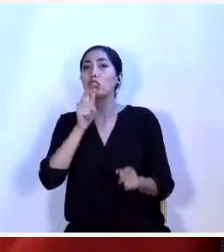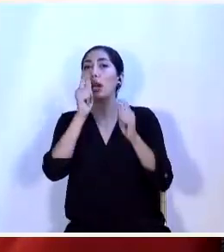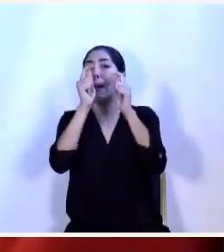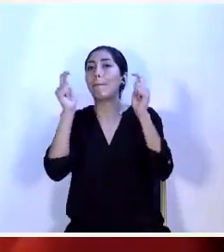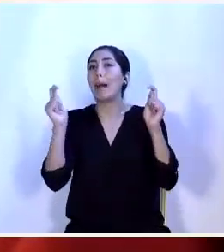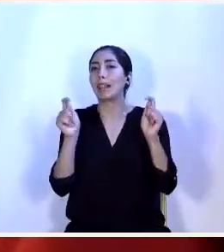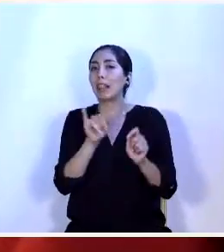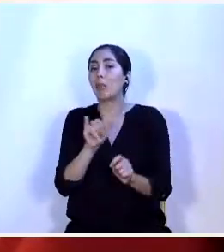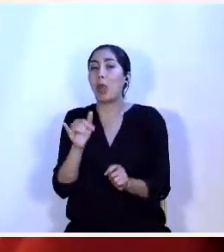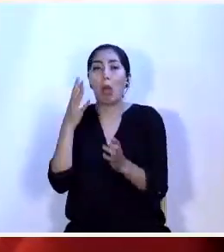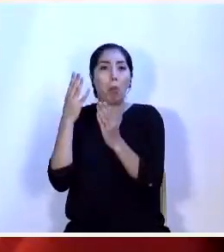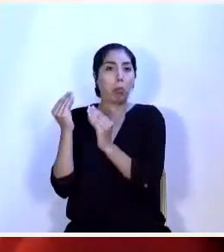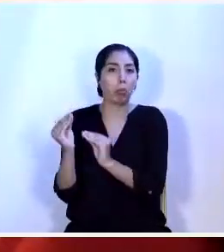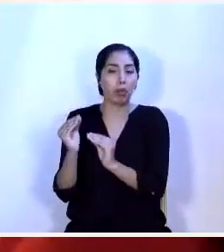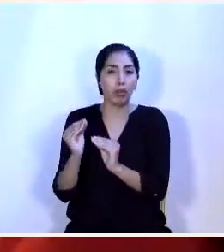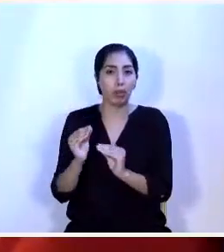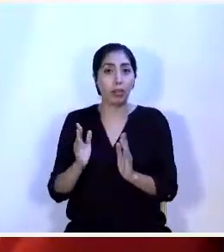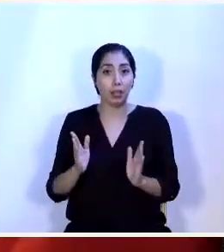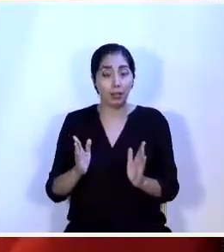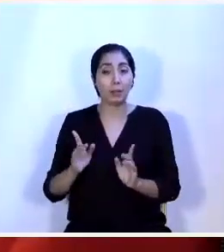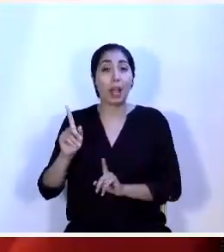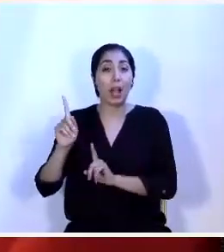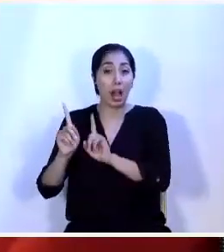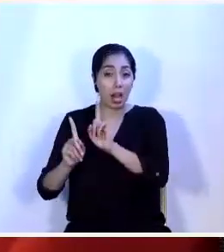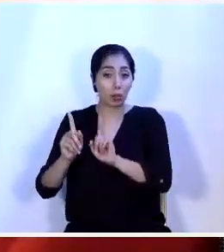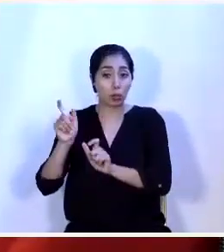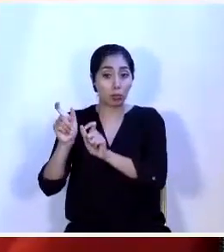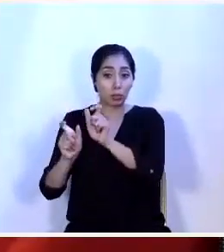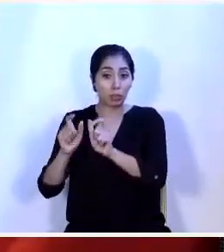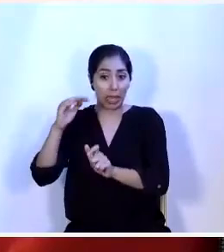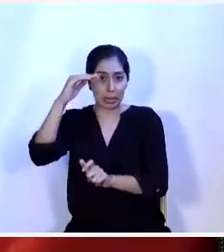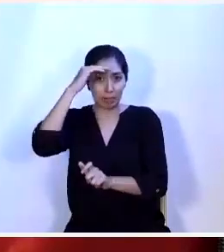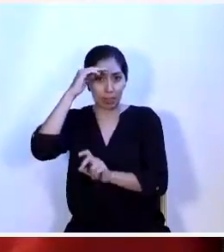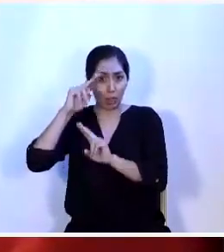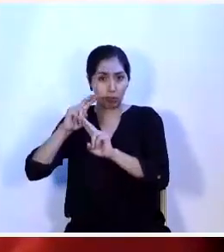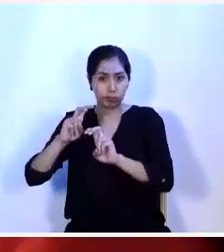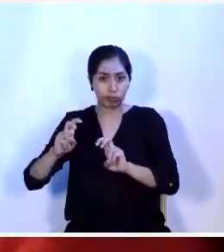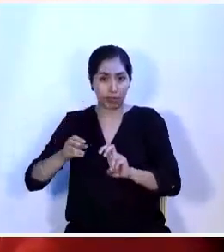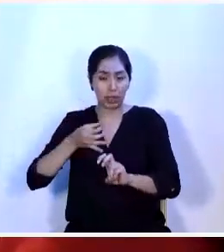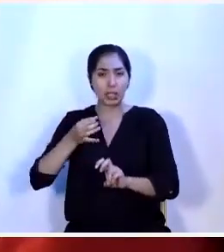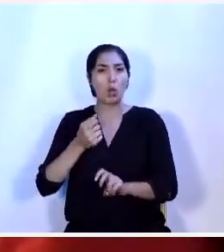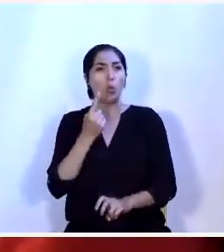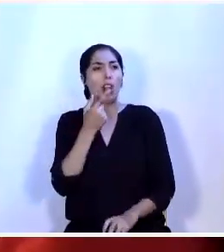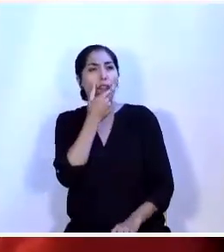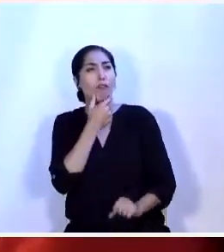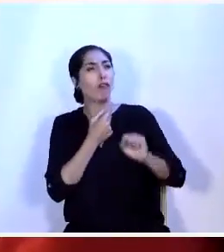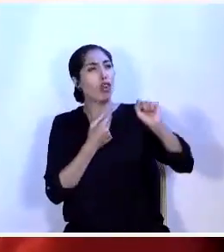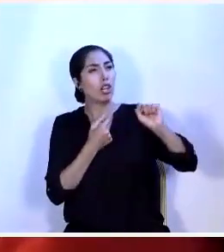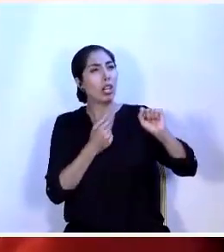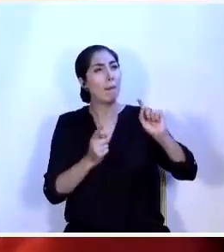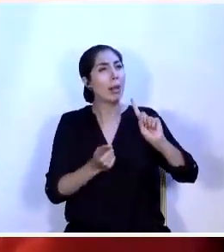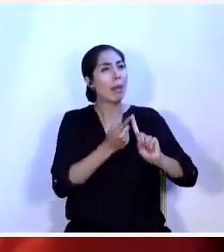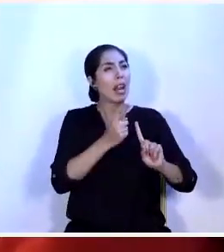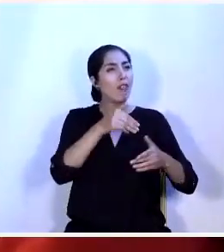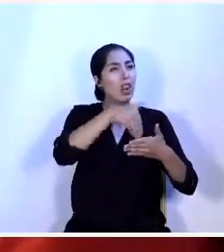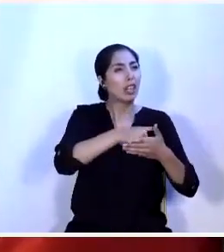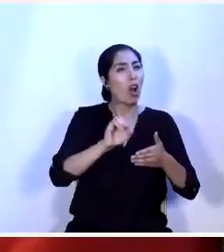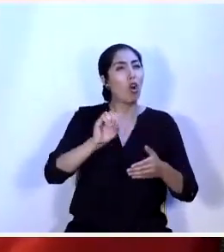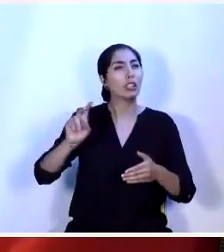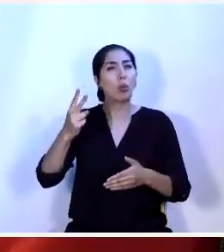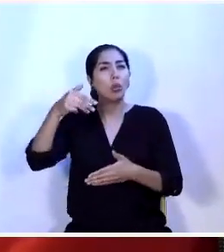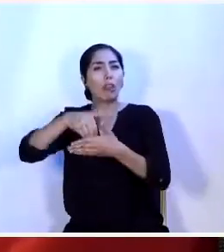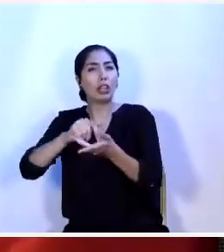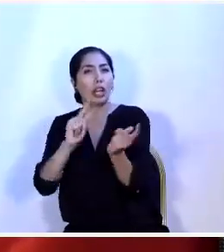que se dan algunos analistas en medios de comunicación de cuál Boric es, el de primera o segunda vuelta, soy el mismo. No